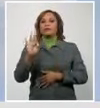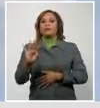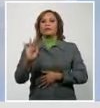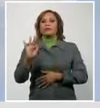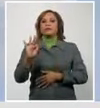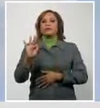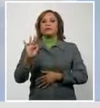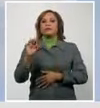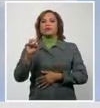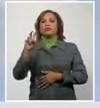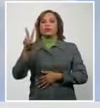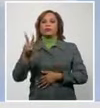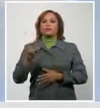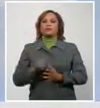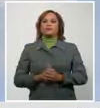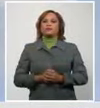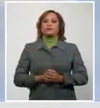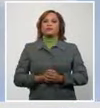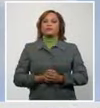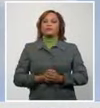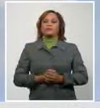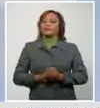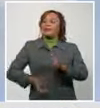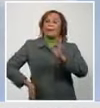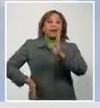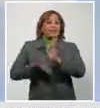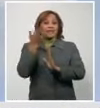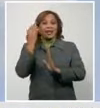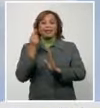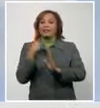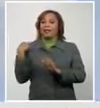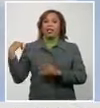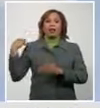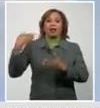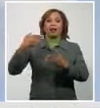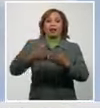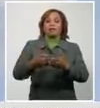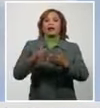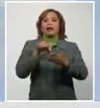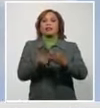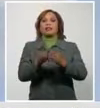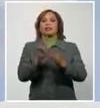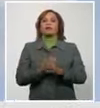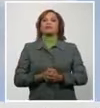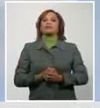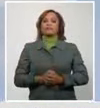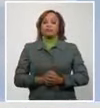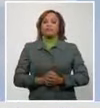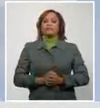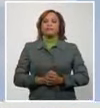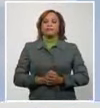2.802. Es la cifra más alta que hemos tenido en toda la evolución de la